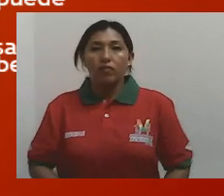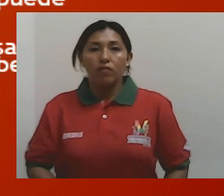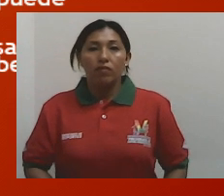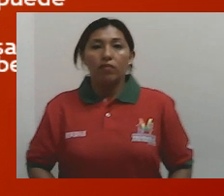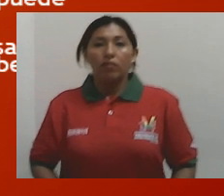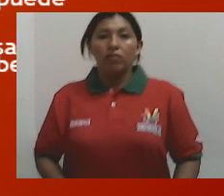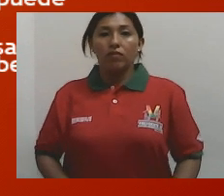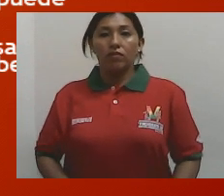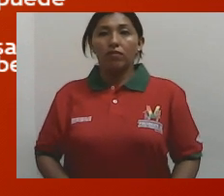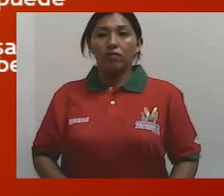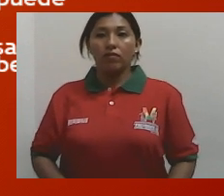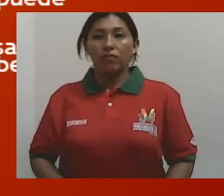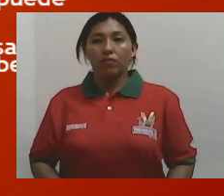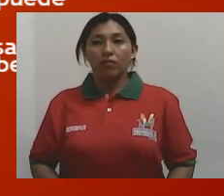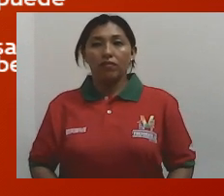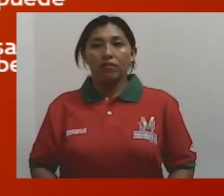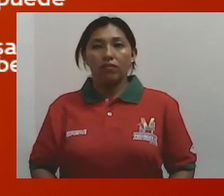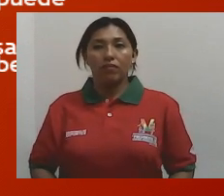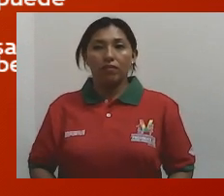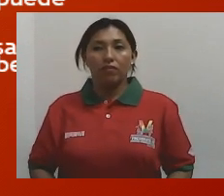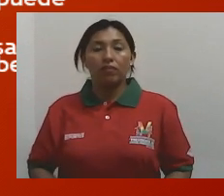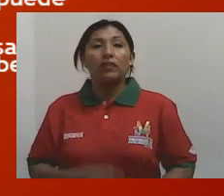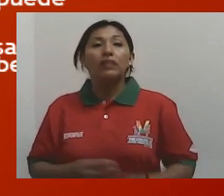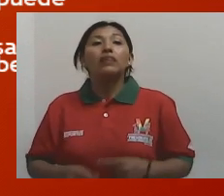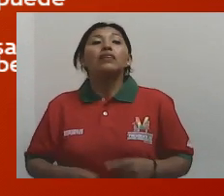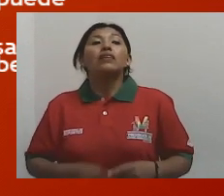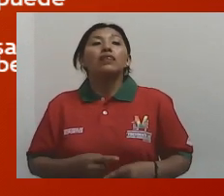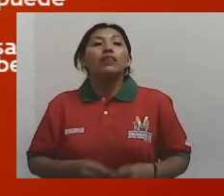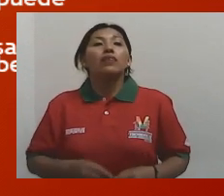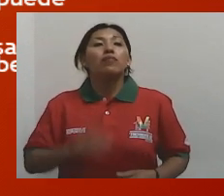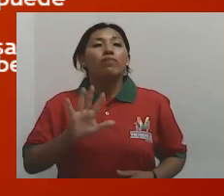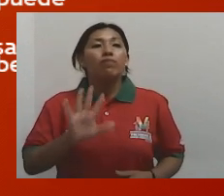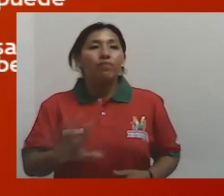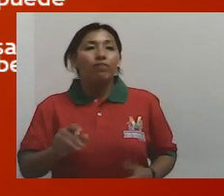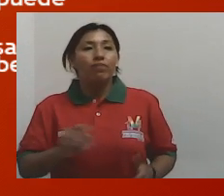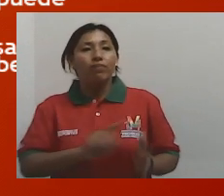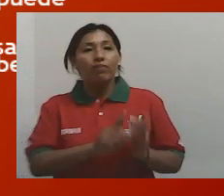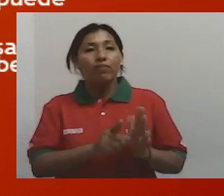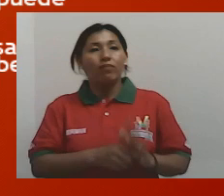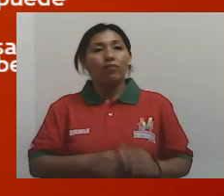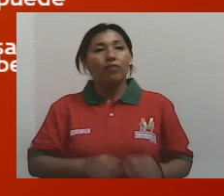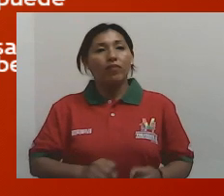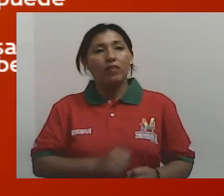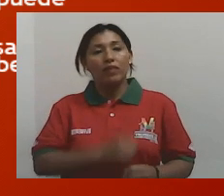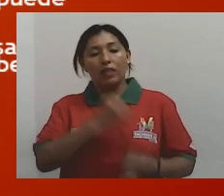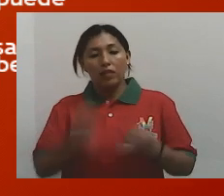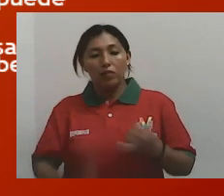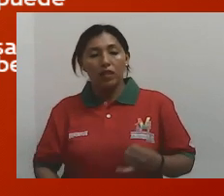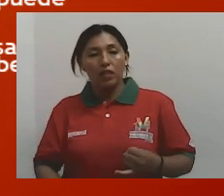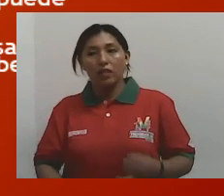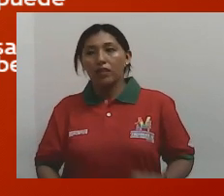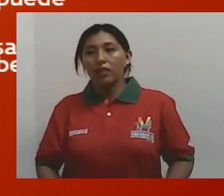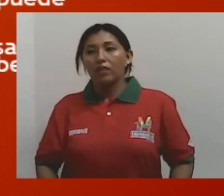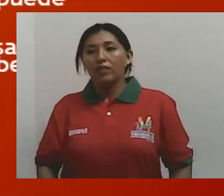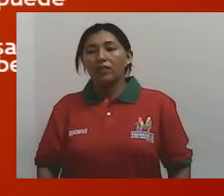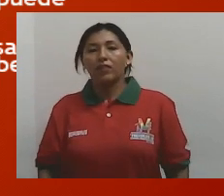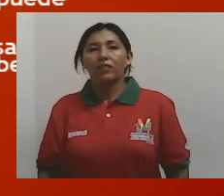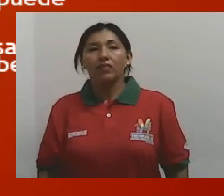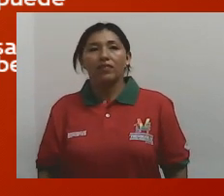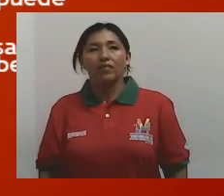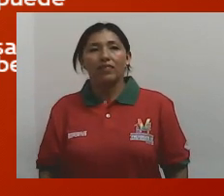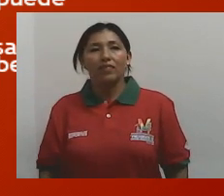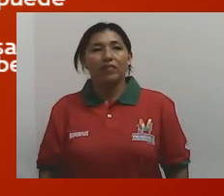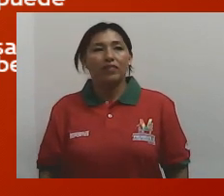jugador sí tiene la obligación de participar los 10 minutos completos de ese cuarto. ¿Está